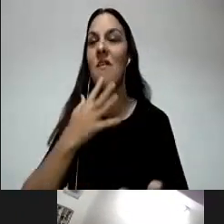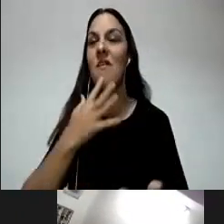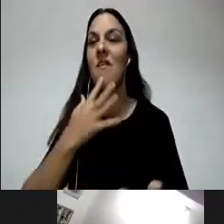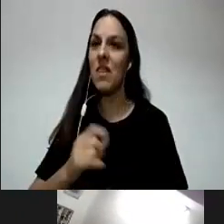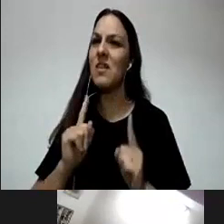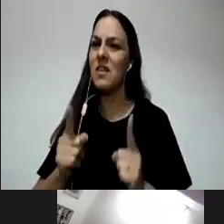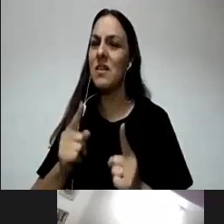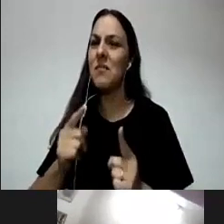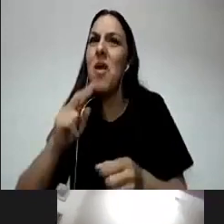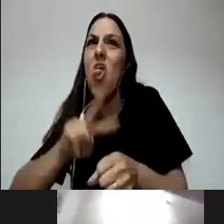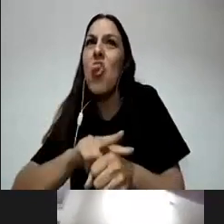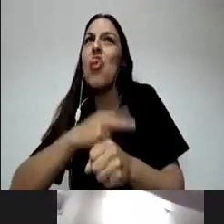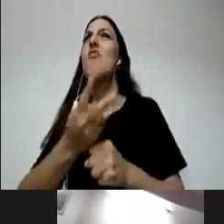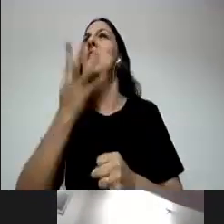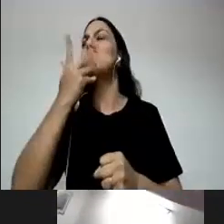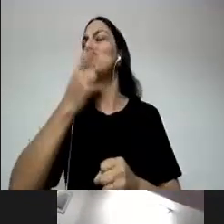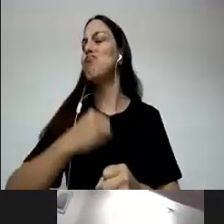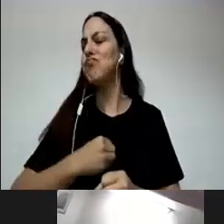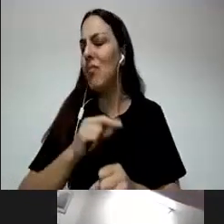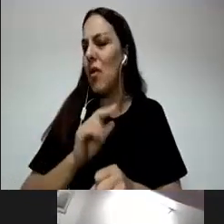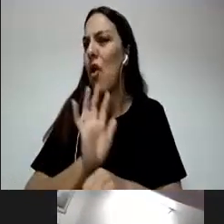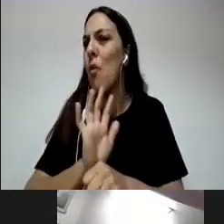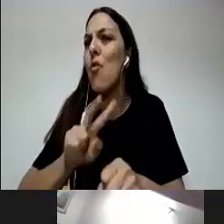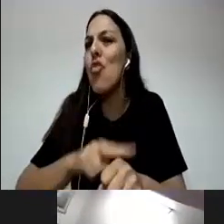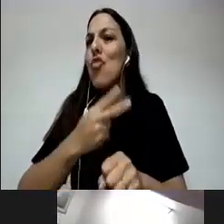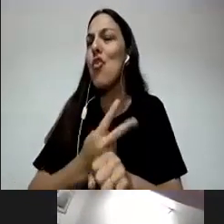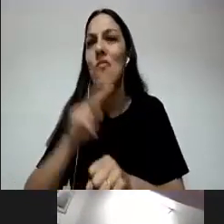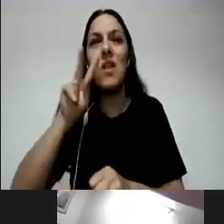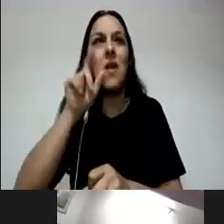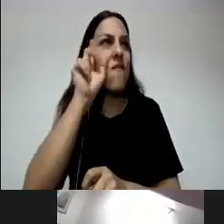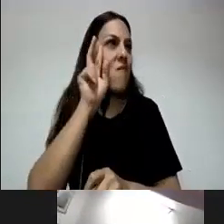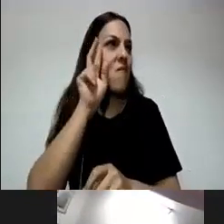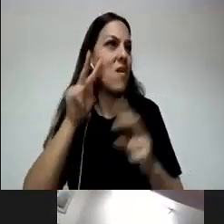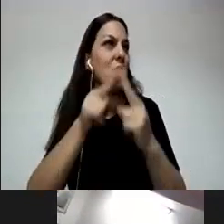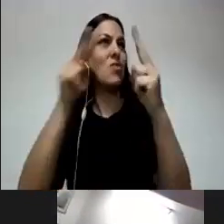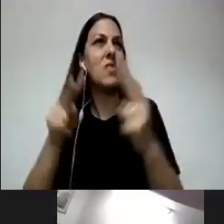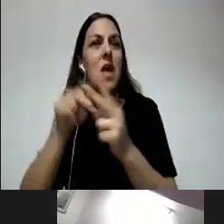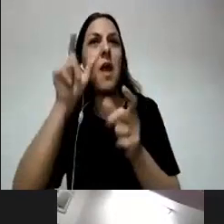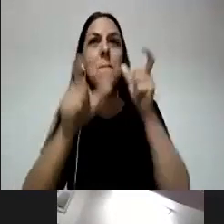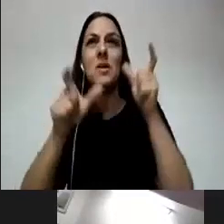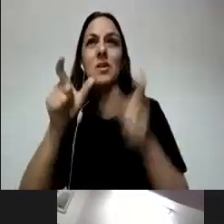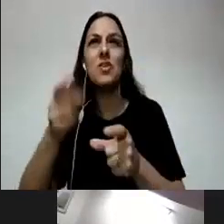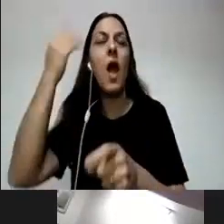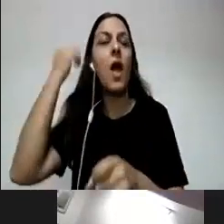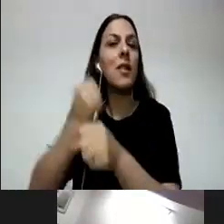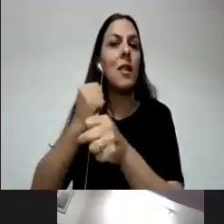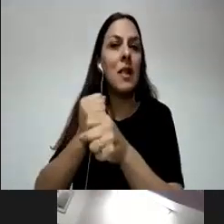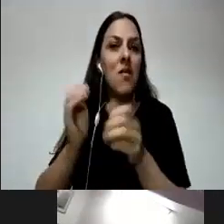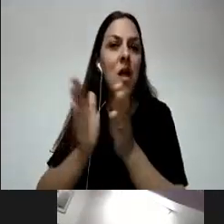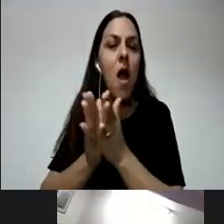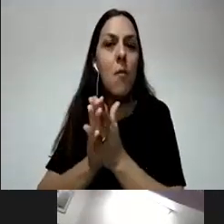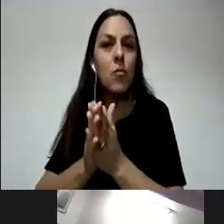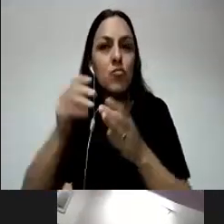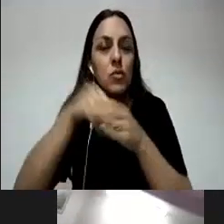satisfacción en ver tantas caras conocidas, amigos, con los cuales he trabajado tanto tiempo en el Colproba y en la